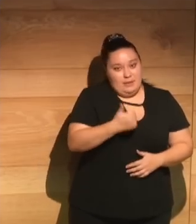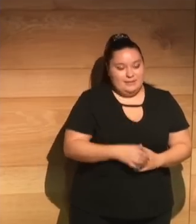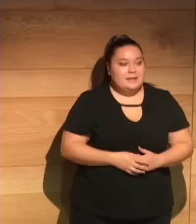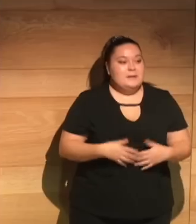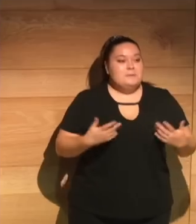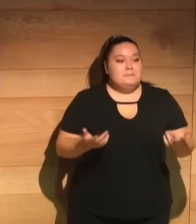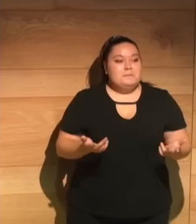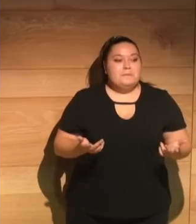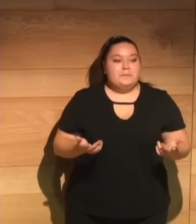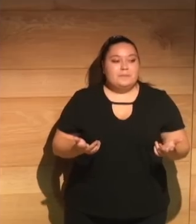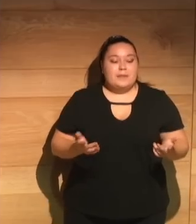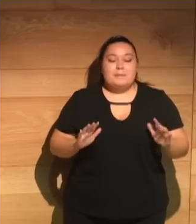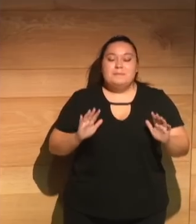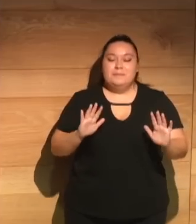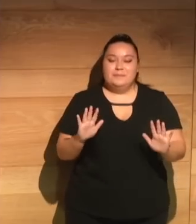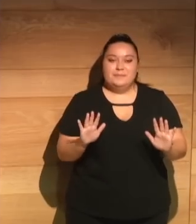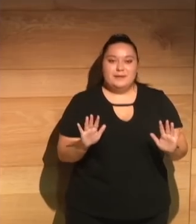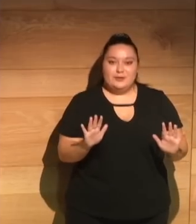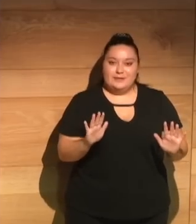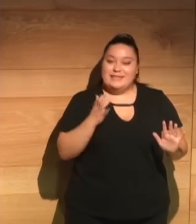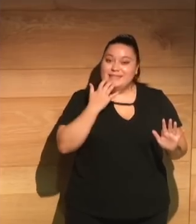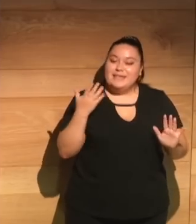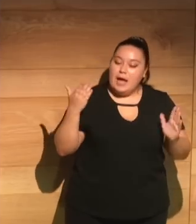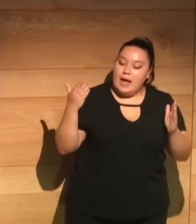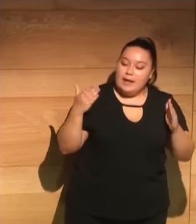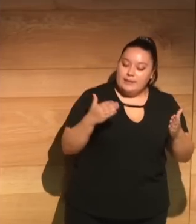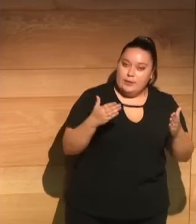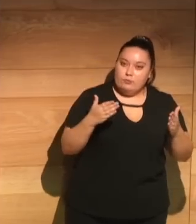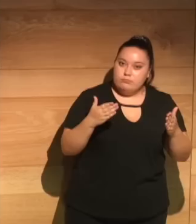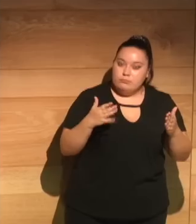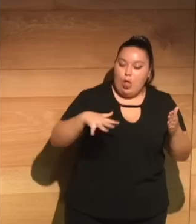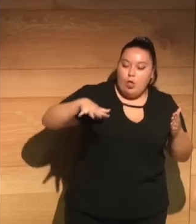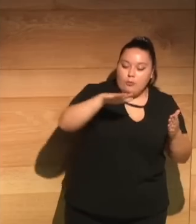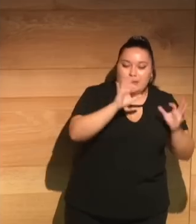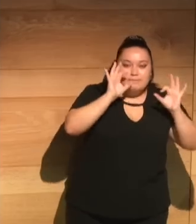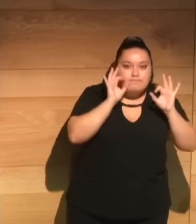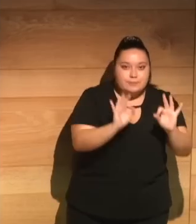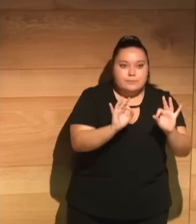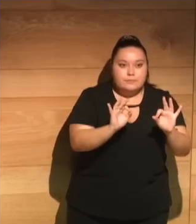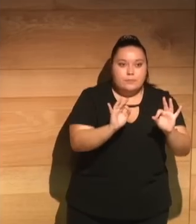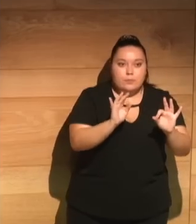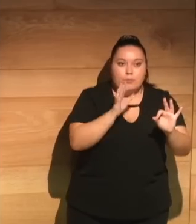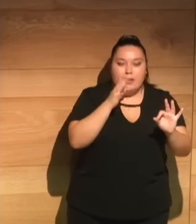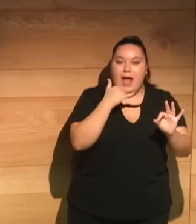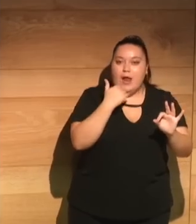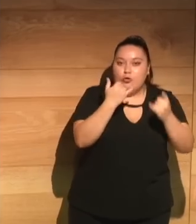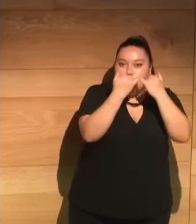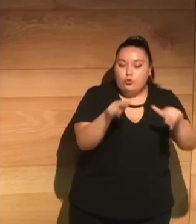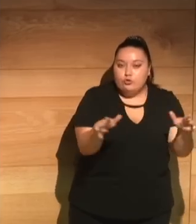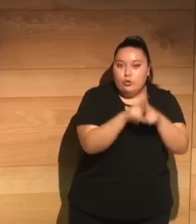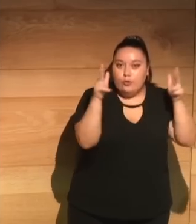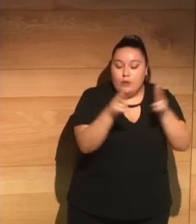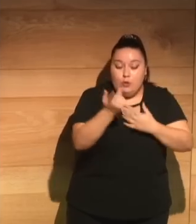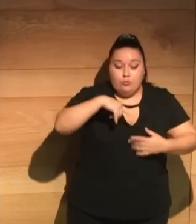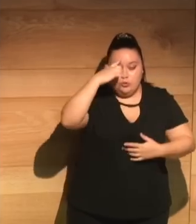Y sin embargo, cuando la atención debe estar concentrada en un sitio porque ya se convierte en una convención social,